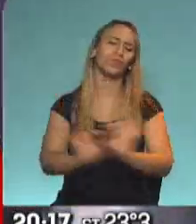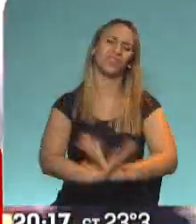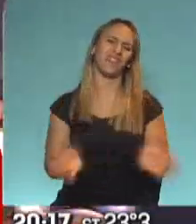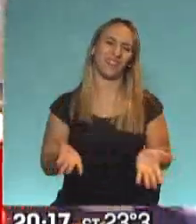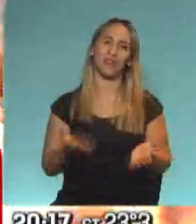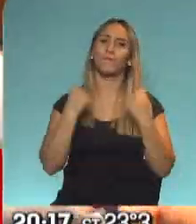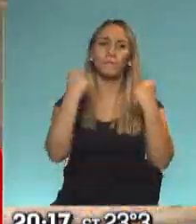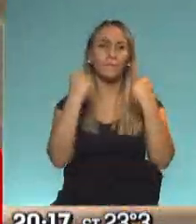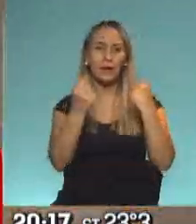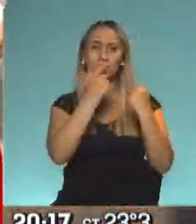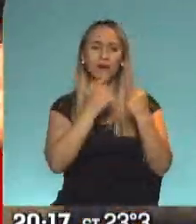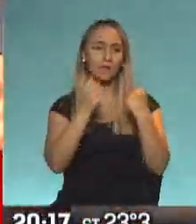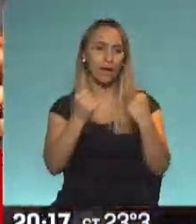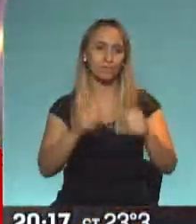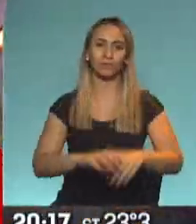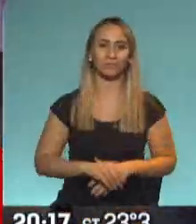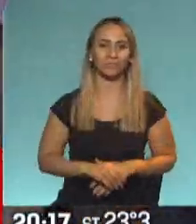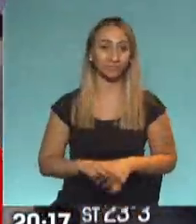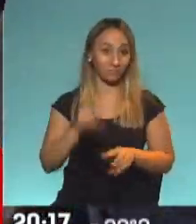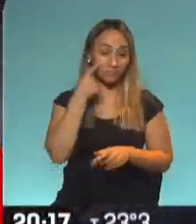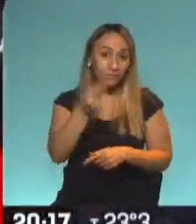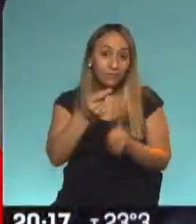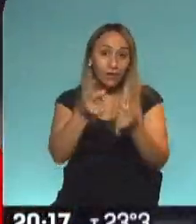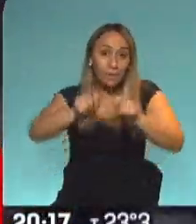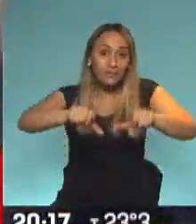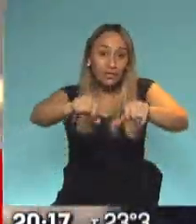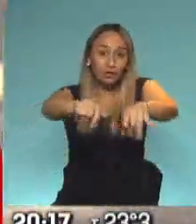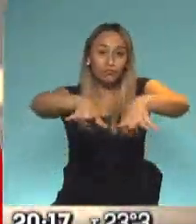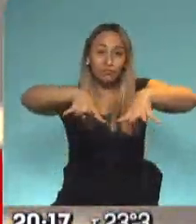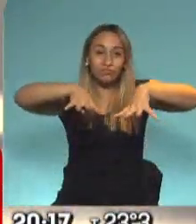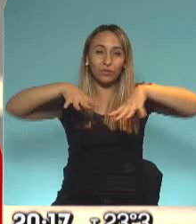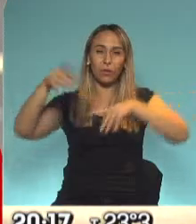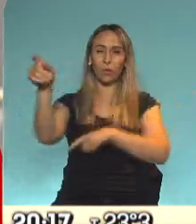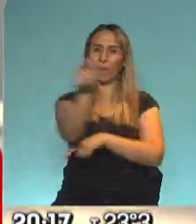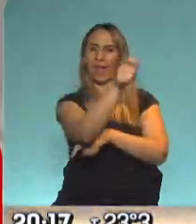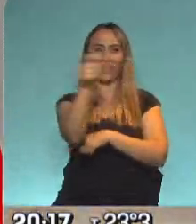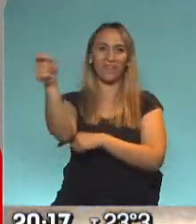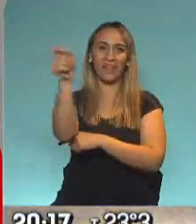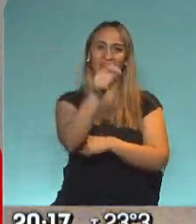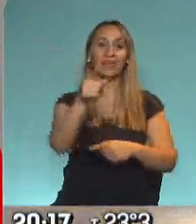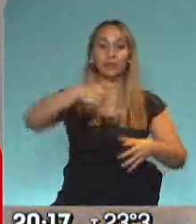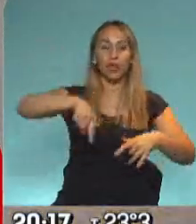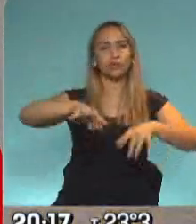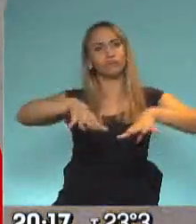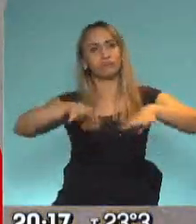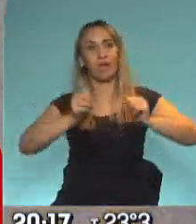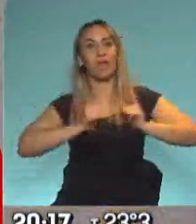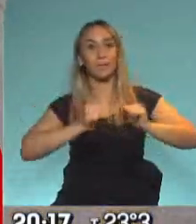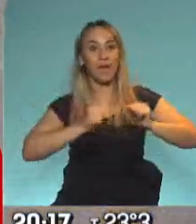academia. Observen la cantidad de gente en este banderazo, esperando que salga el